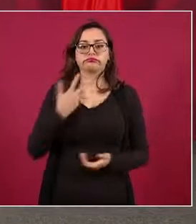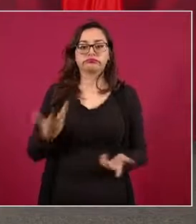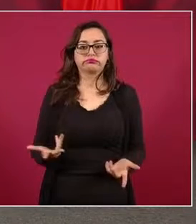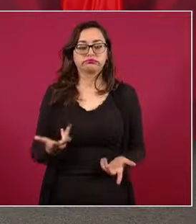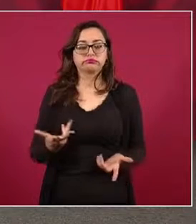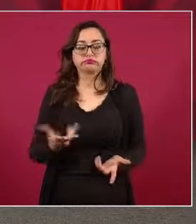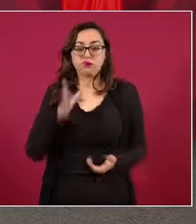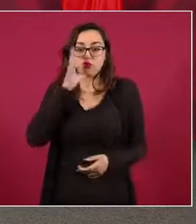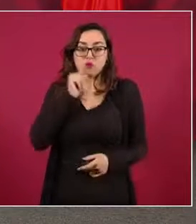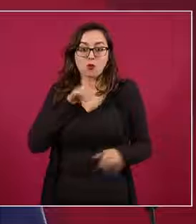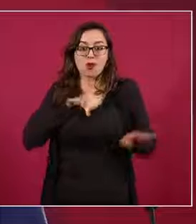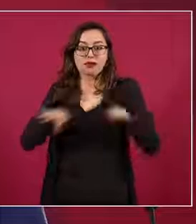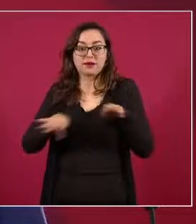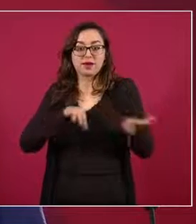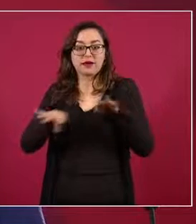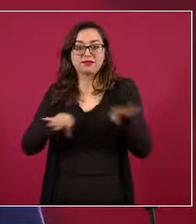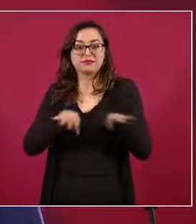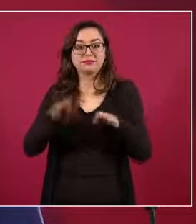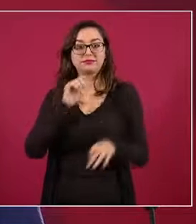atado.